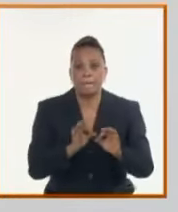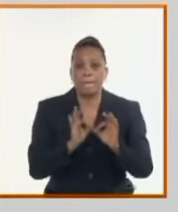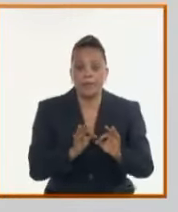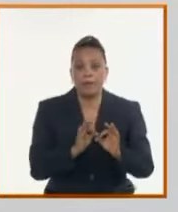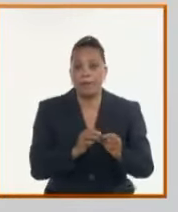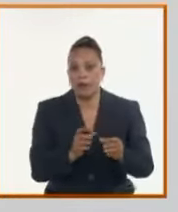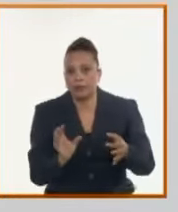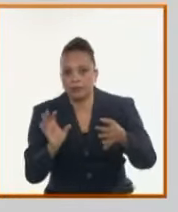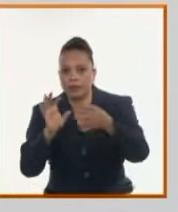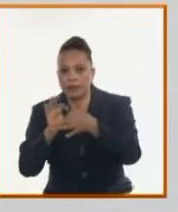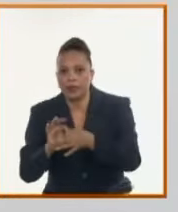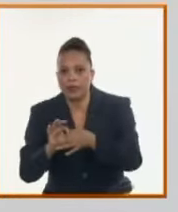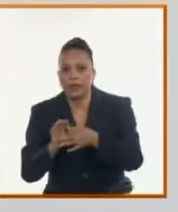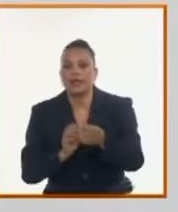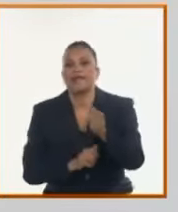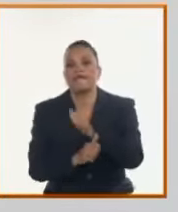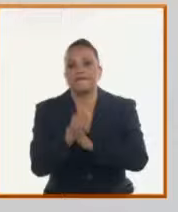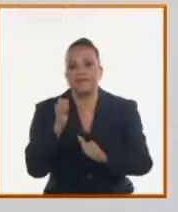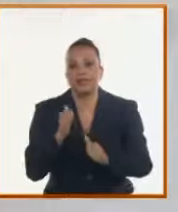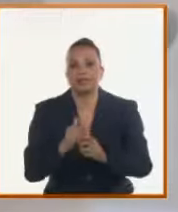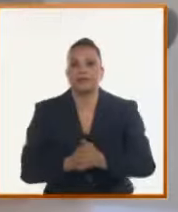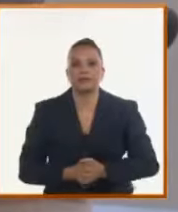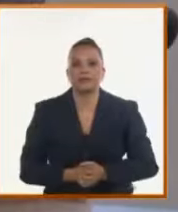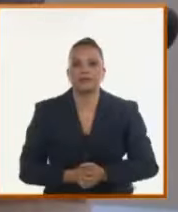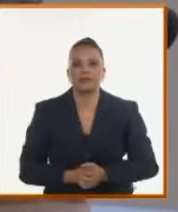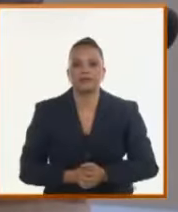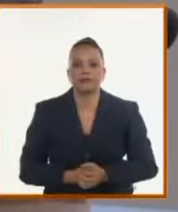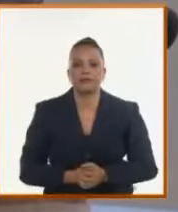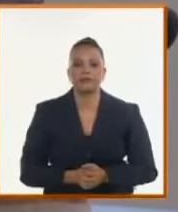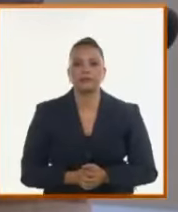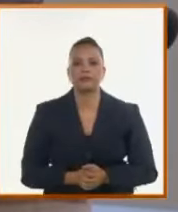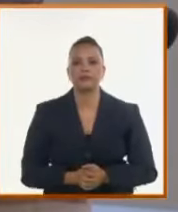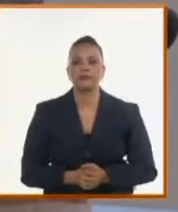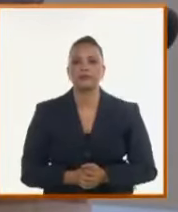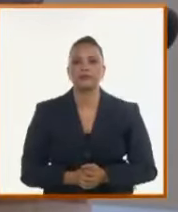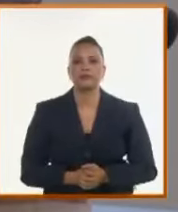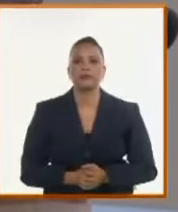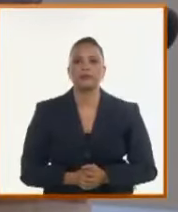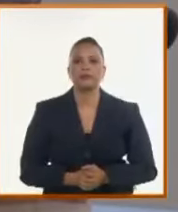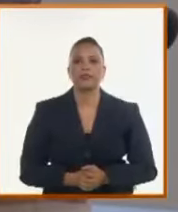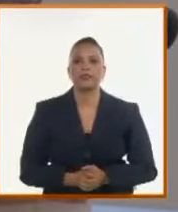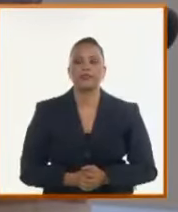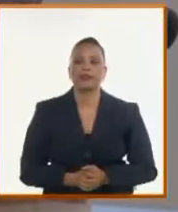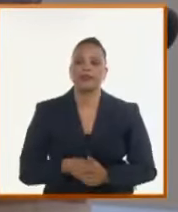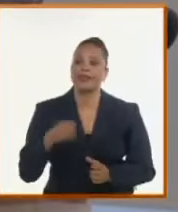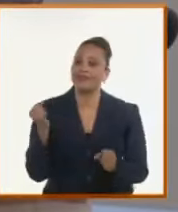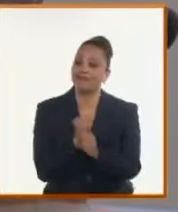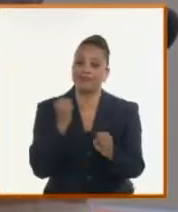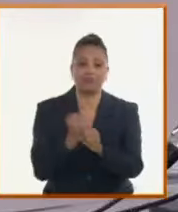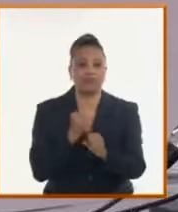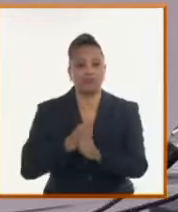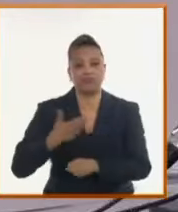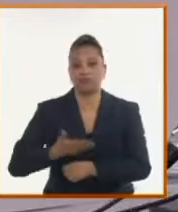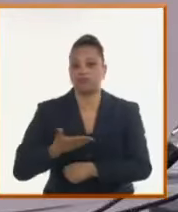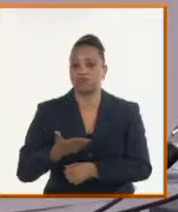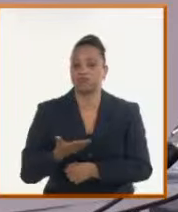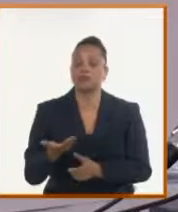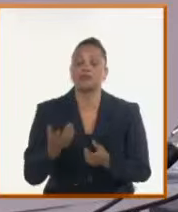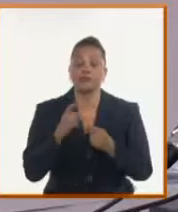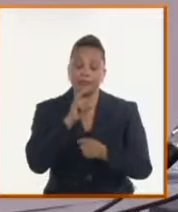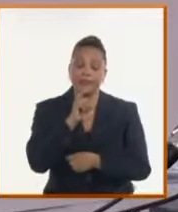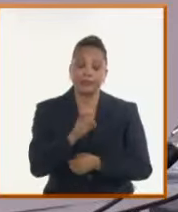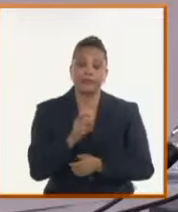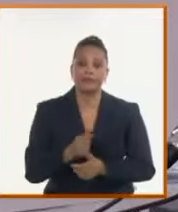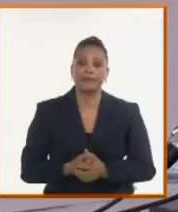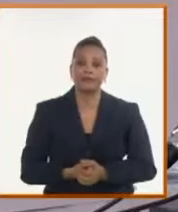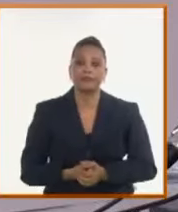la misma locomotora que retorna el viaje por lo tanto eh tiene una sobreexplotación sea hoy el handicap principal lo decía ayer